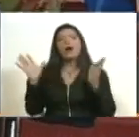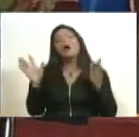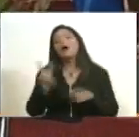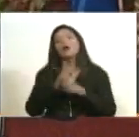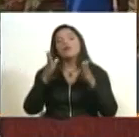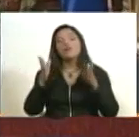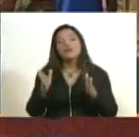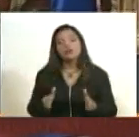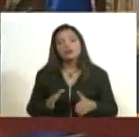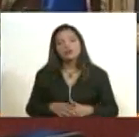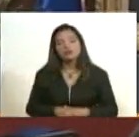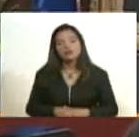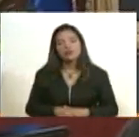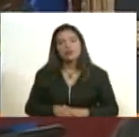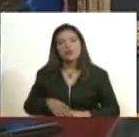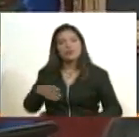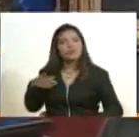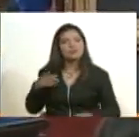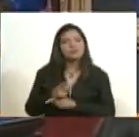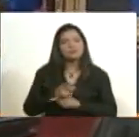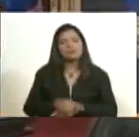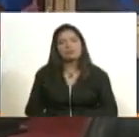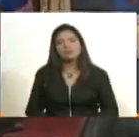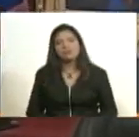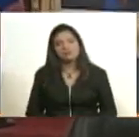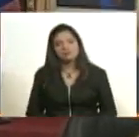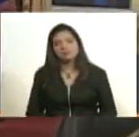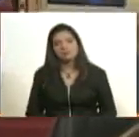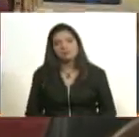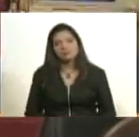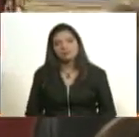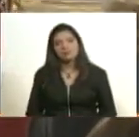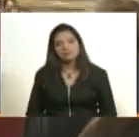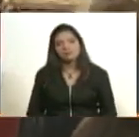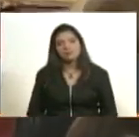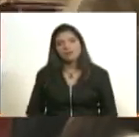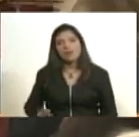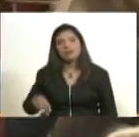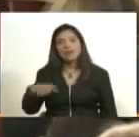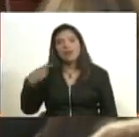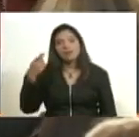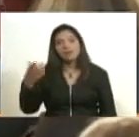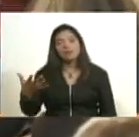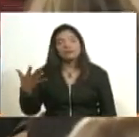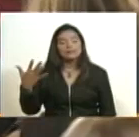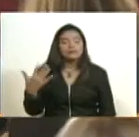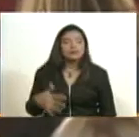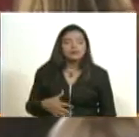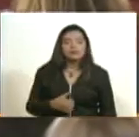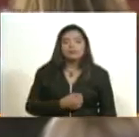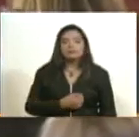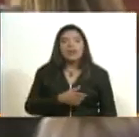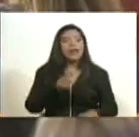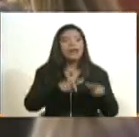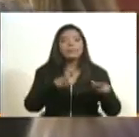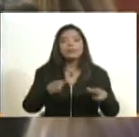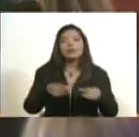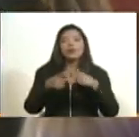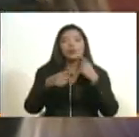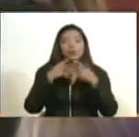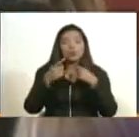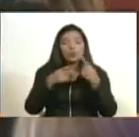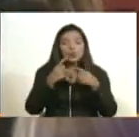venezolanas con una dictadura fascista que después sea lamentada por los comentaristas de